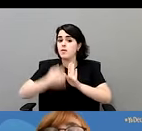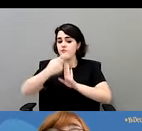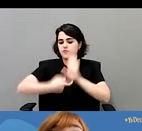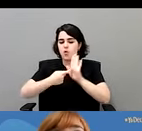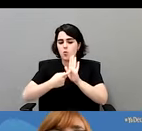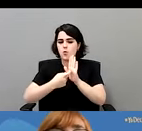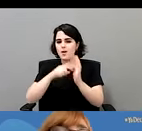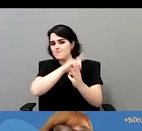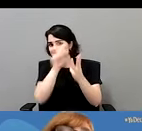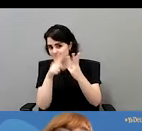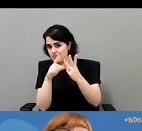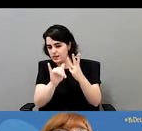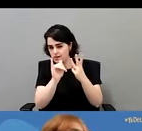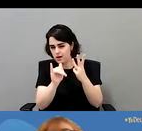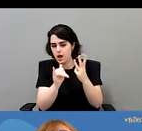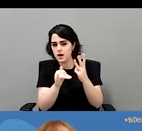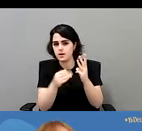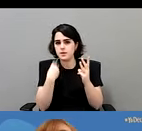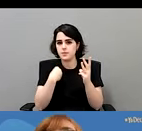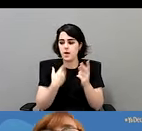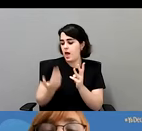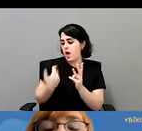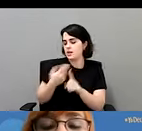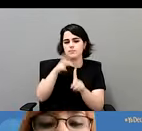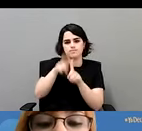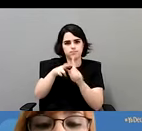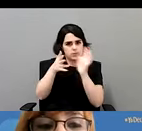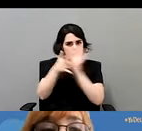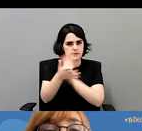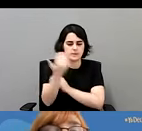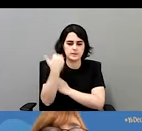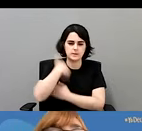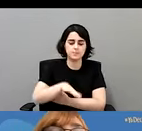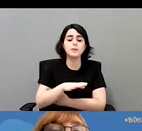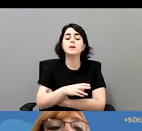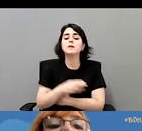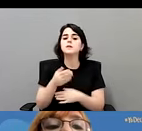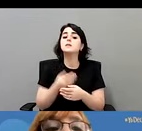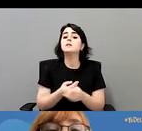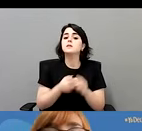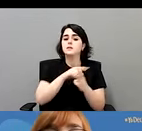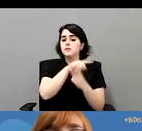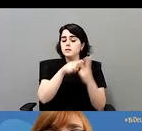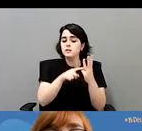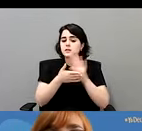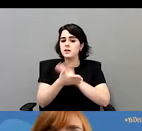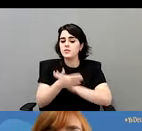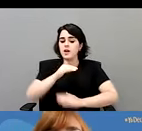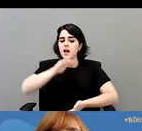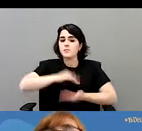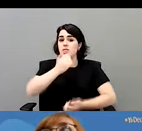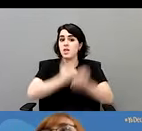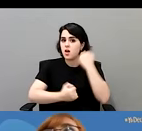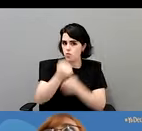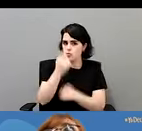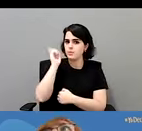cosita a la que de hecho Manoli hacía referencia. Y es que tiene en cuenta también la capacidad económica.